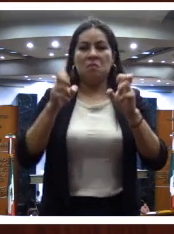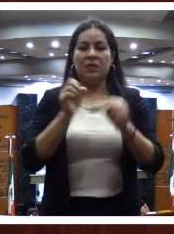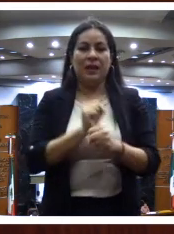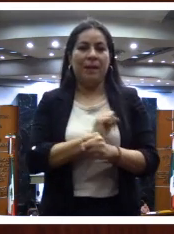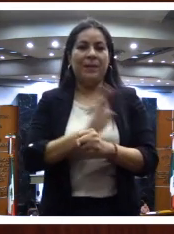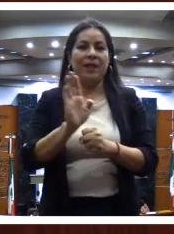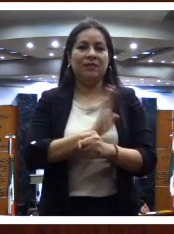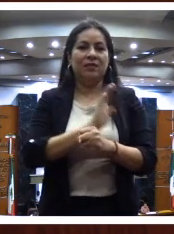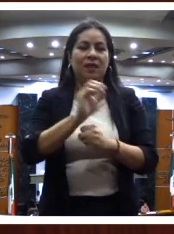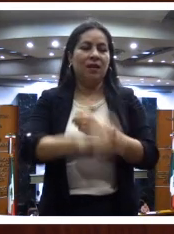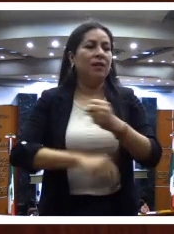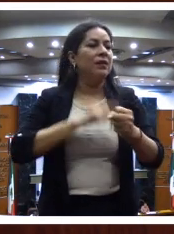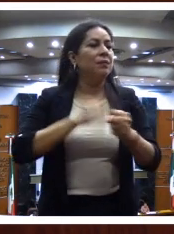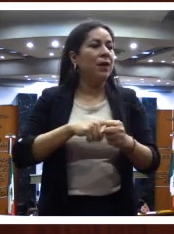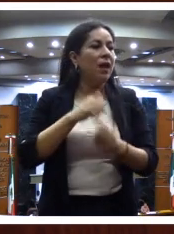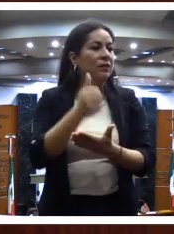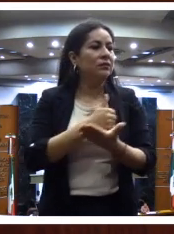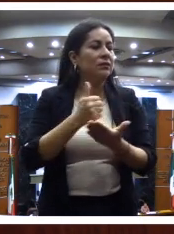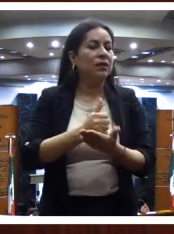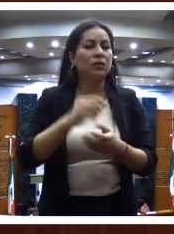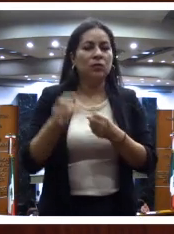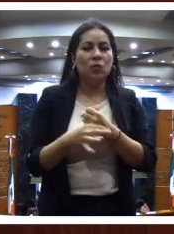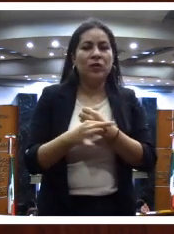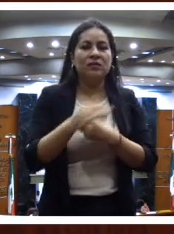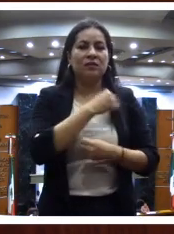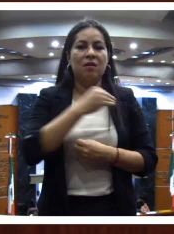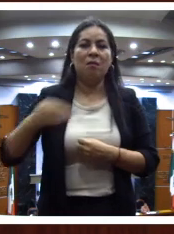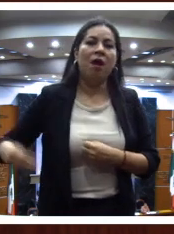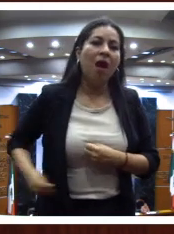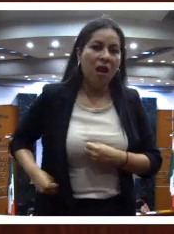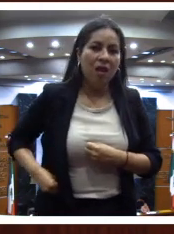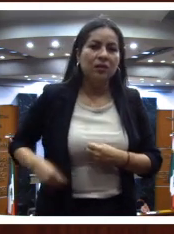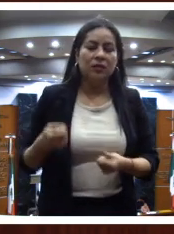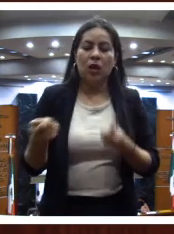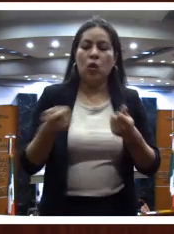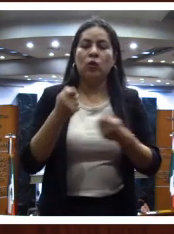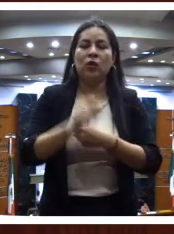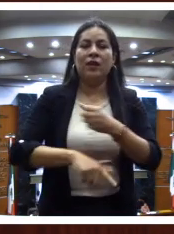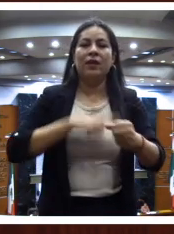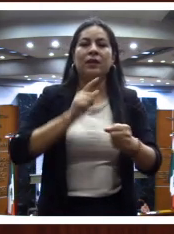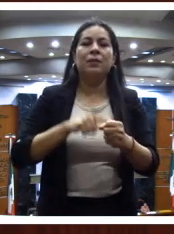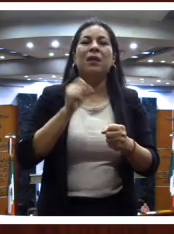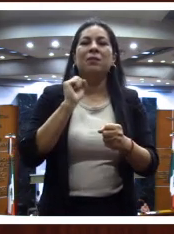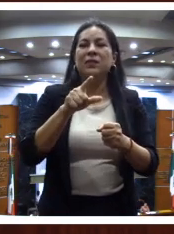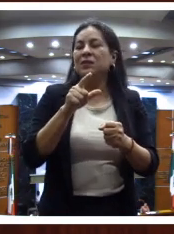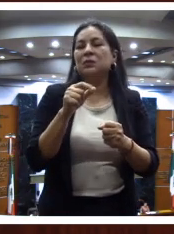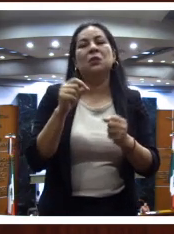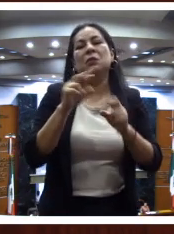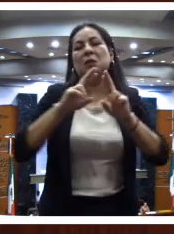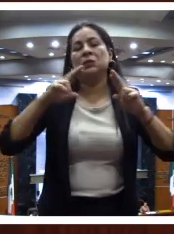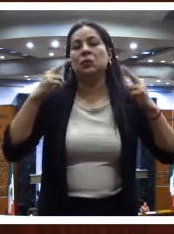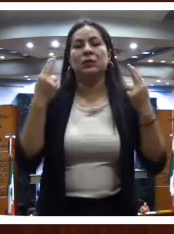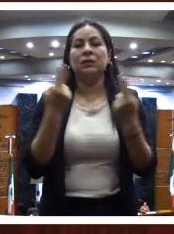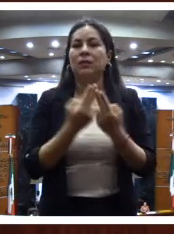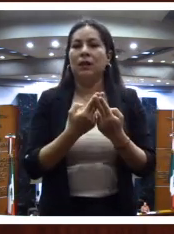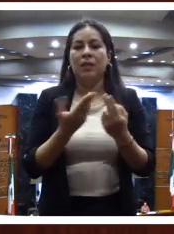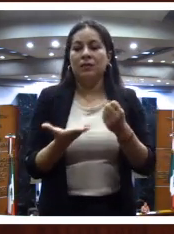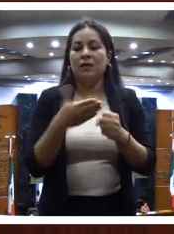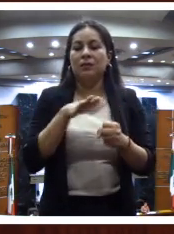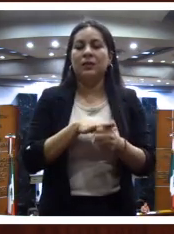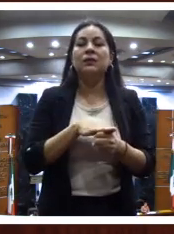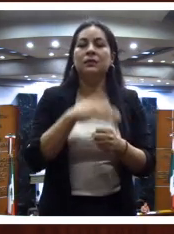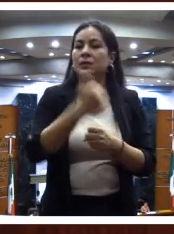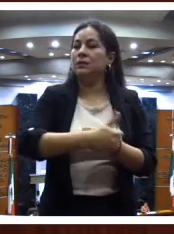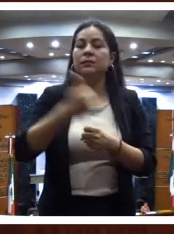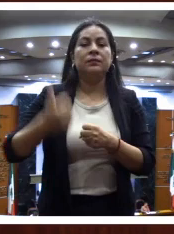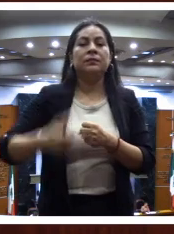bienestar animal centros municipales de control animal y los órganos o unidades administrativas